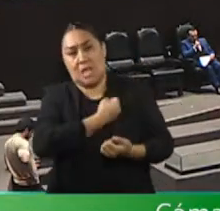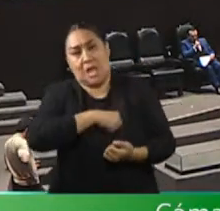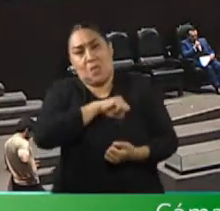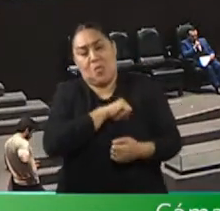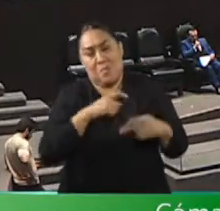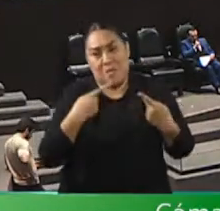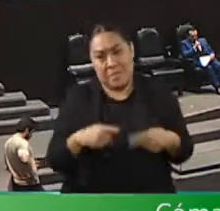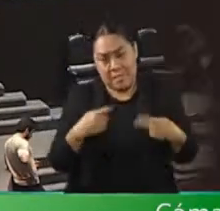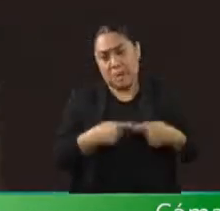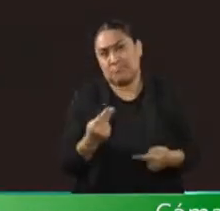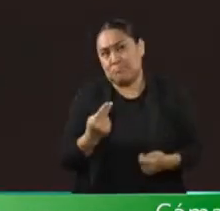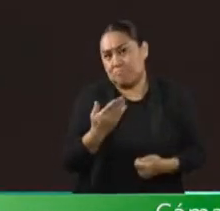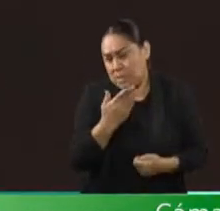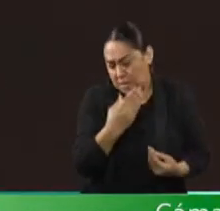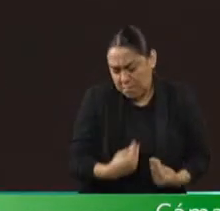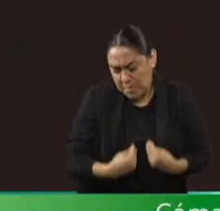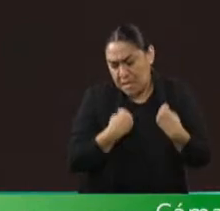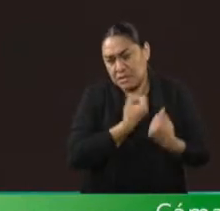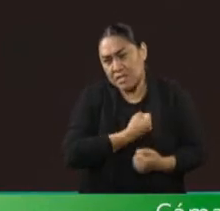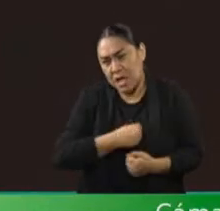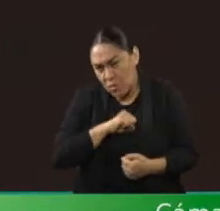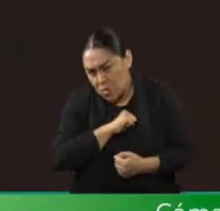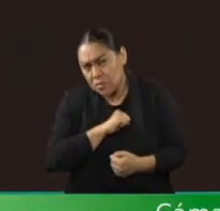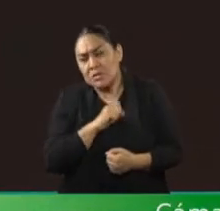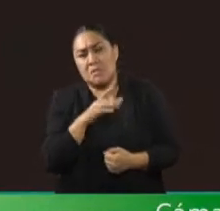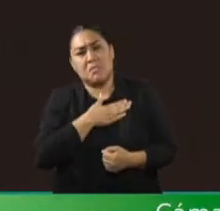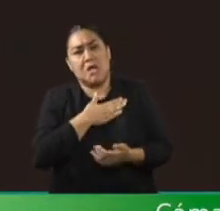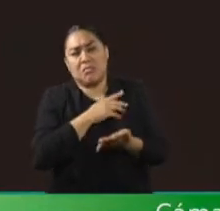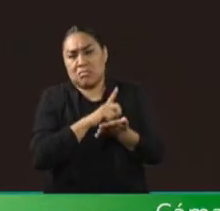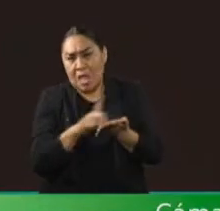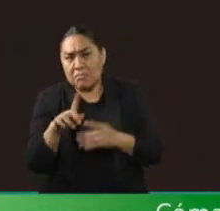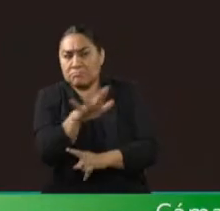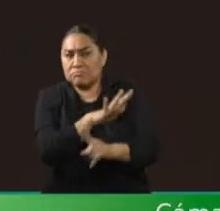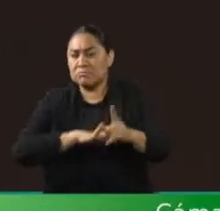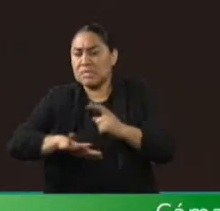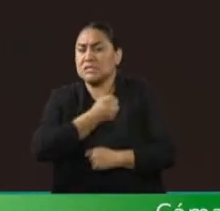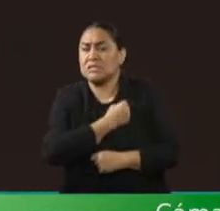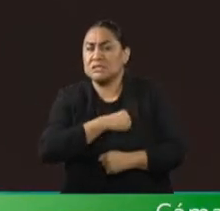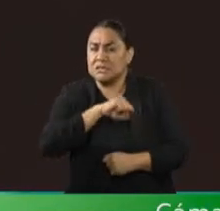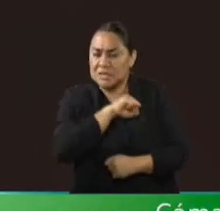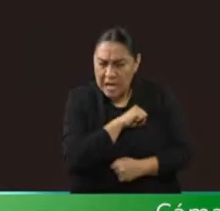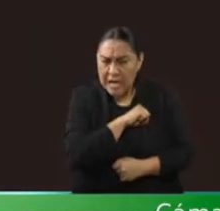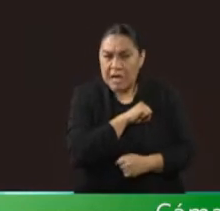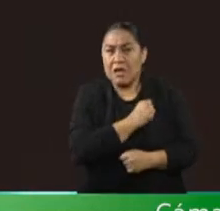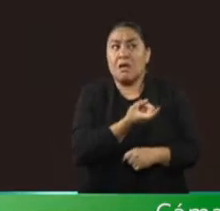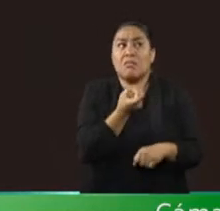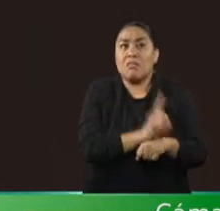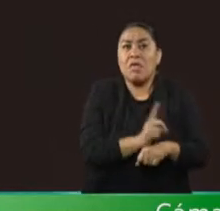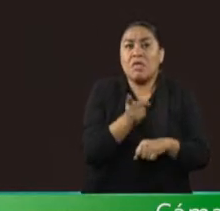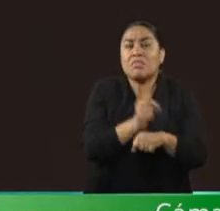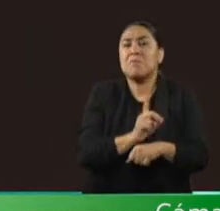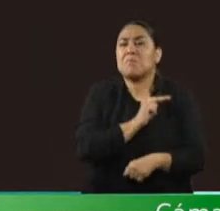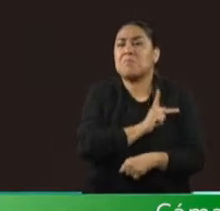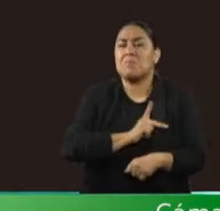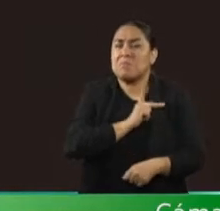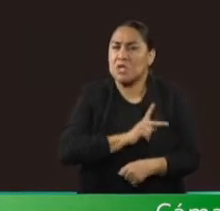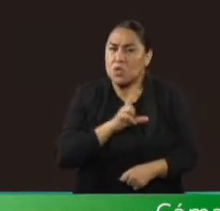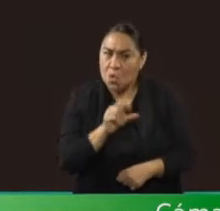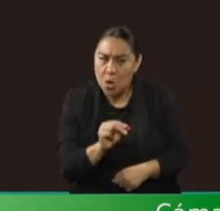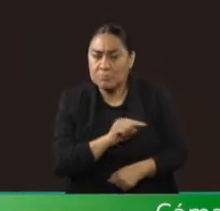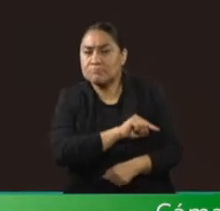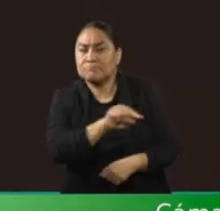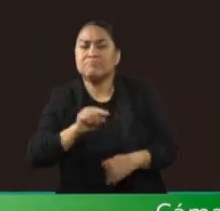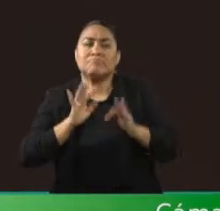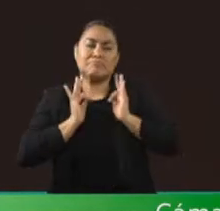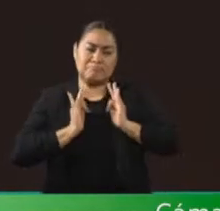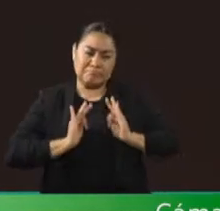Exigimos una vida saludable que implique el derecho a un entorno sano que no nos envenene día con día. Tener la tranquilidad de que el aire